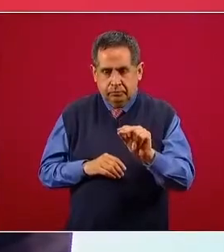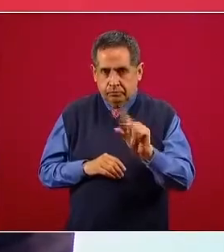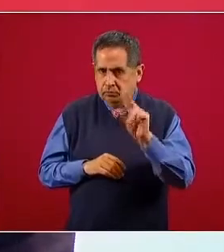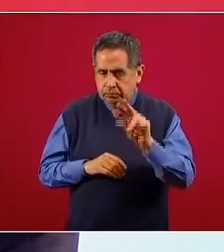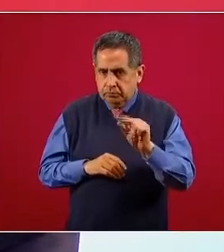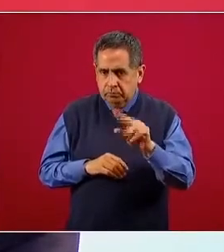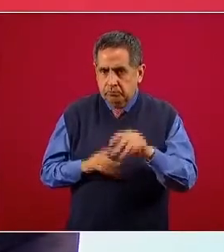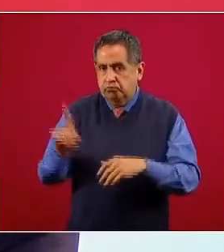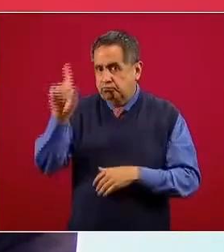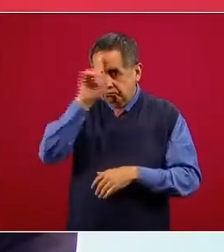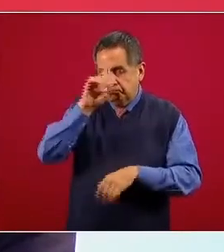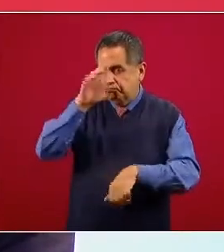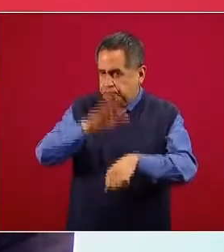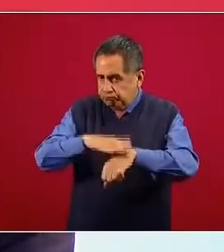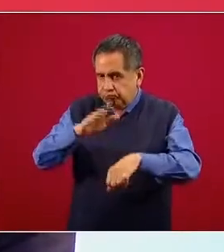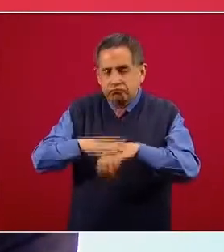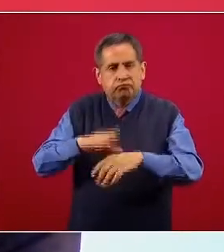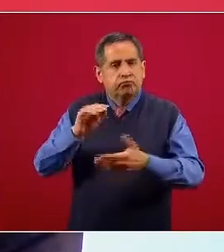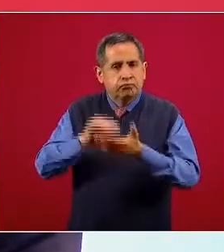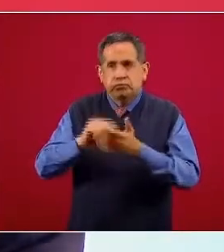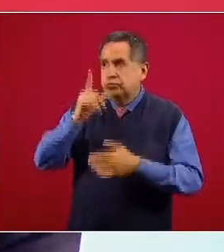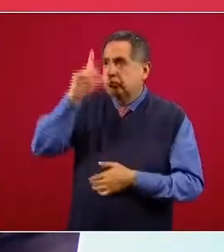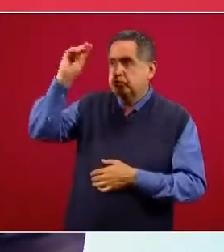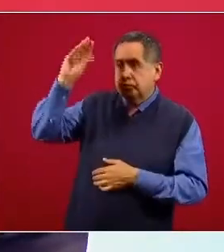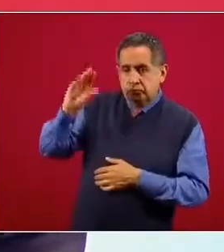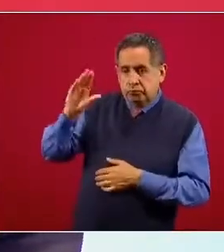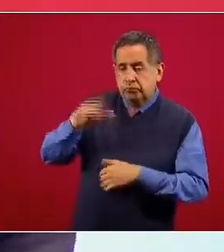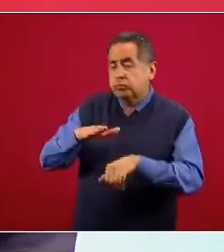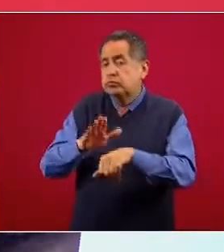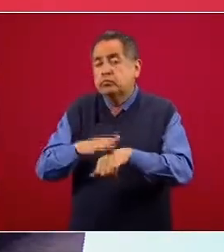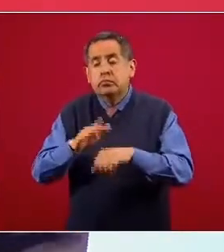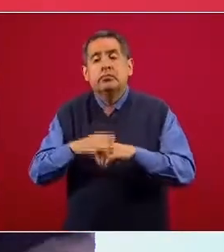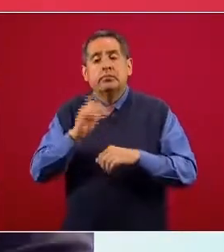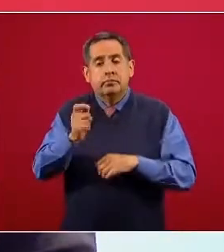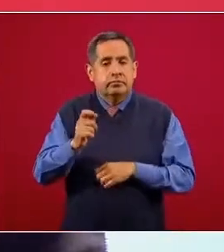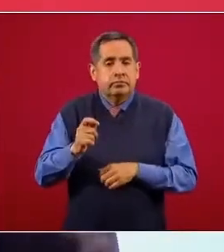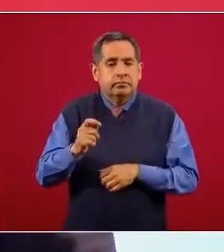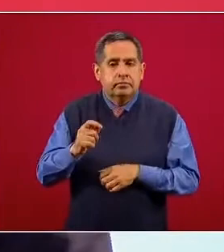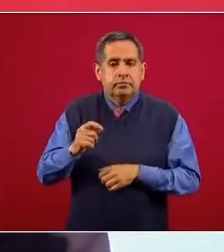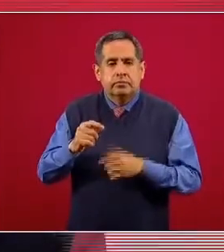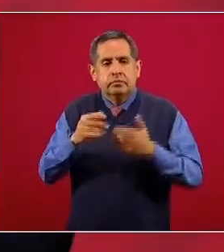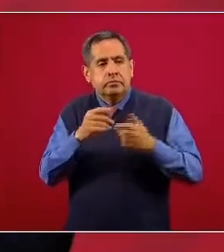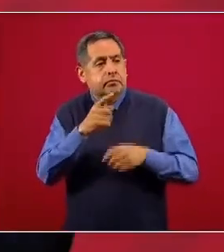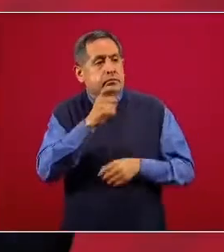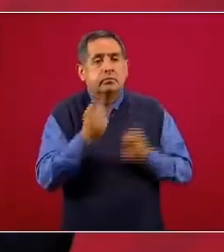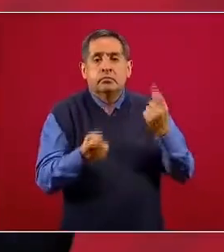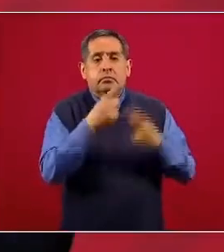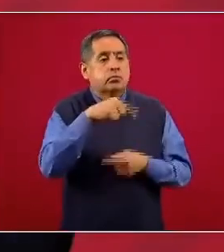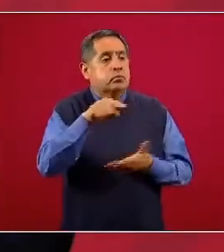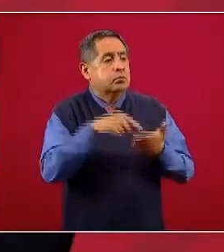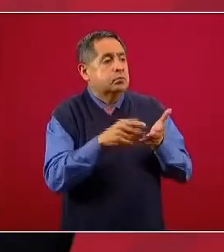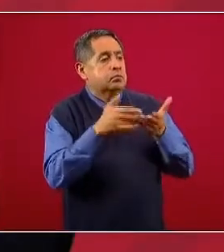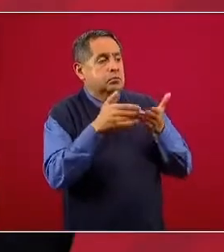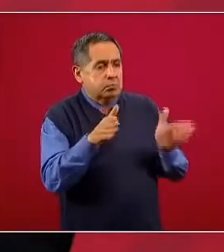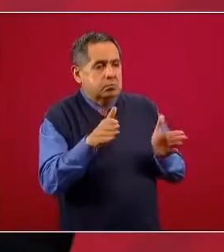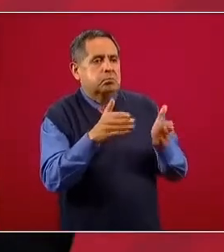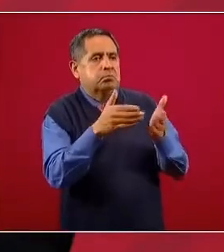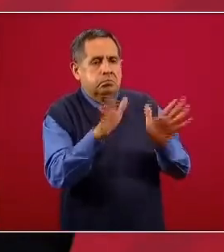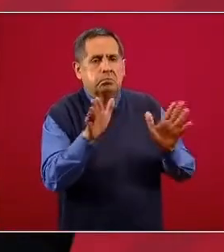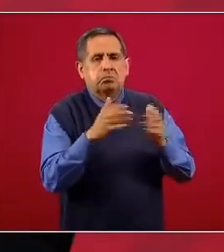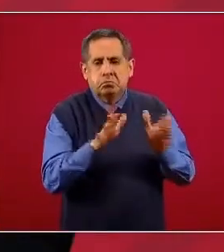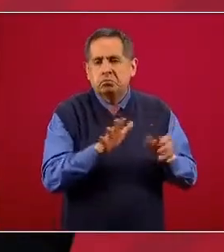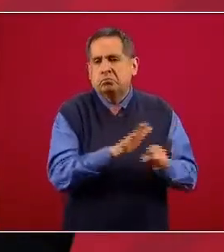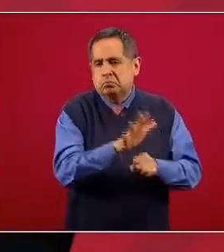Las recomendaciones generales del semáforo estipulan distintos grados de apertura de algunas actividades que han